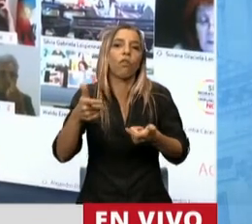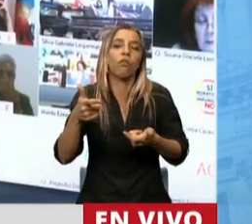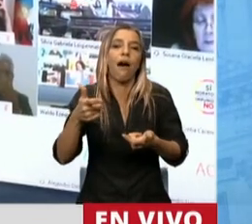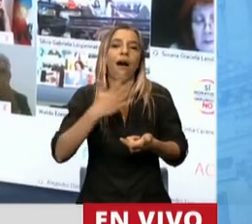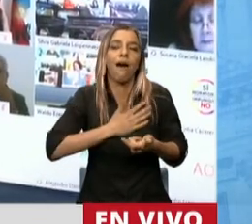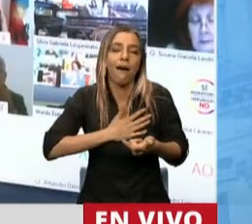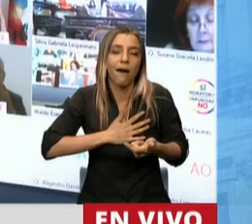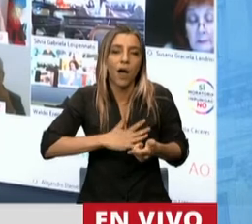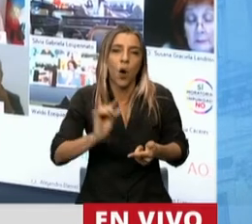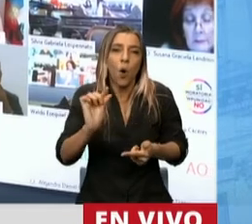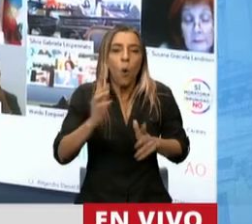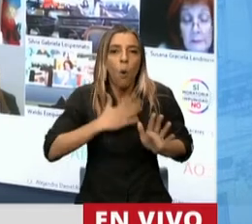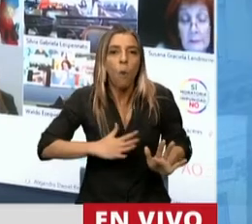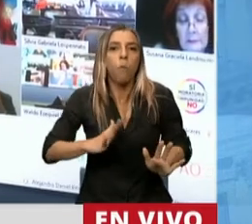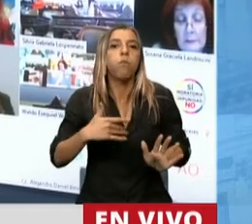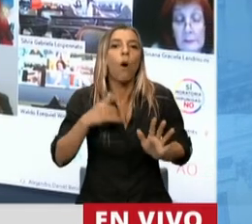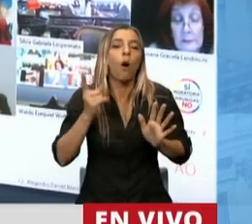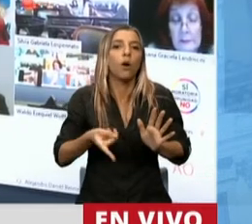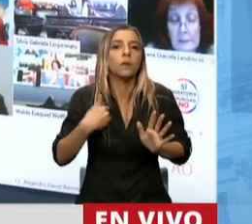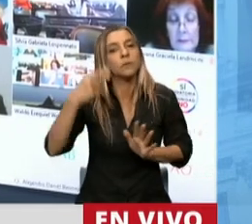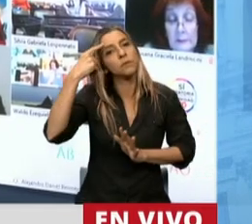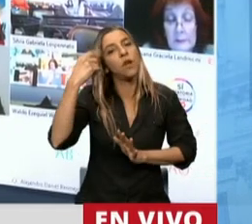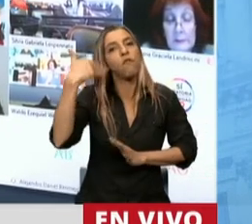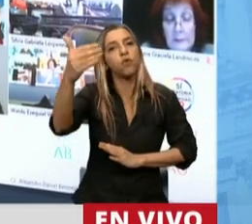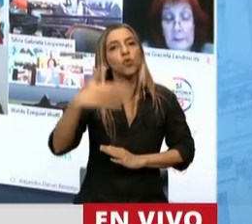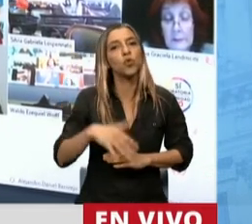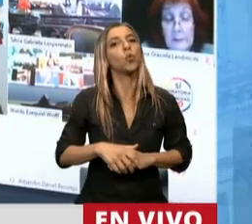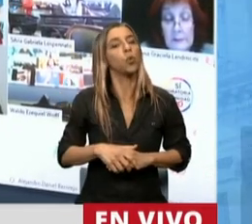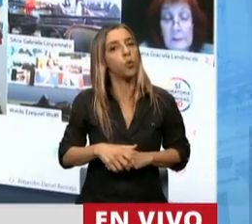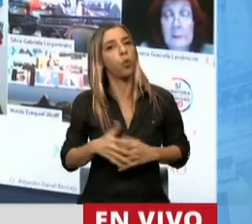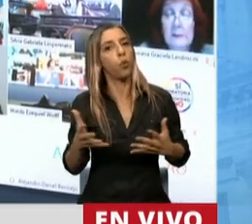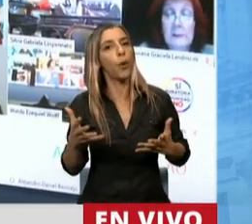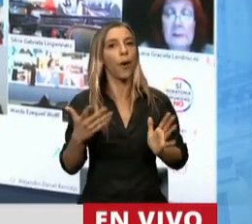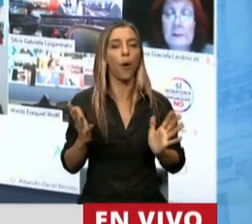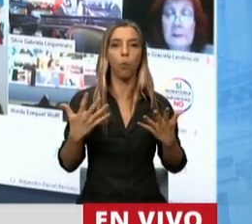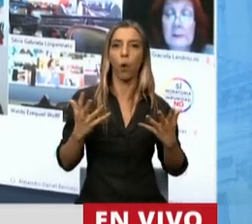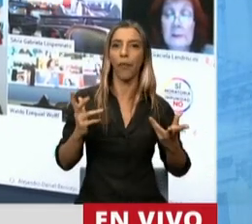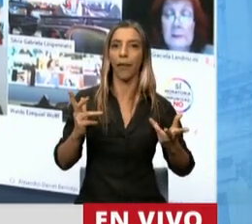abre también una expectativa hacia el futuro, teniendo en cuenta que